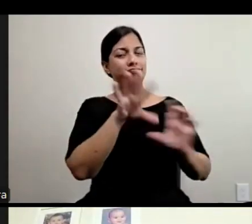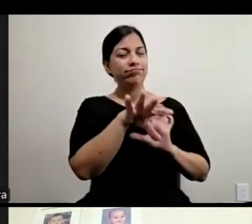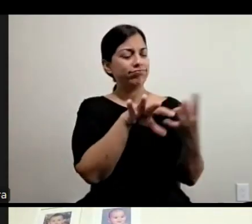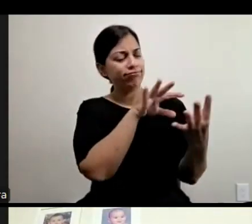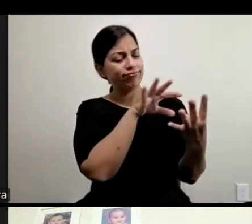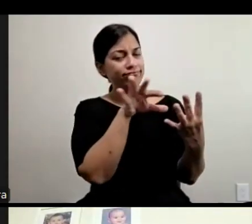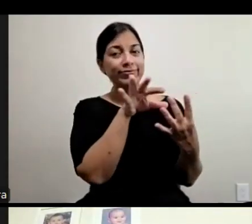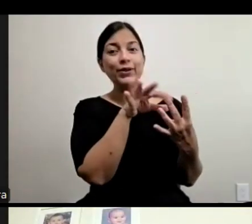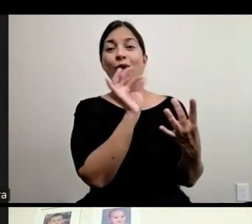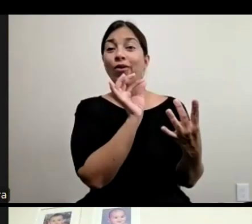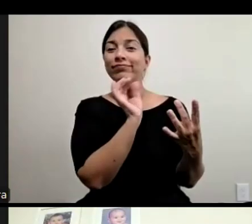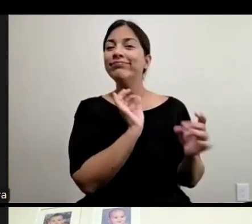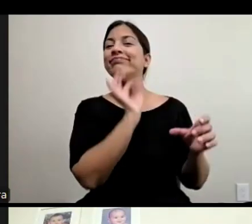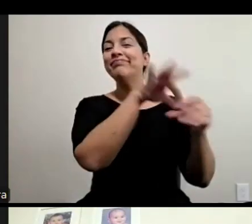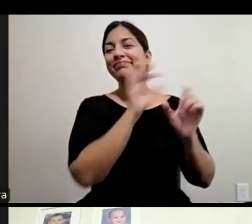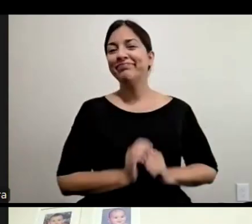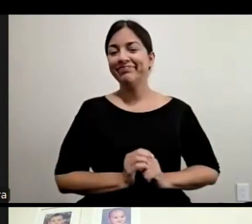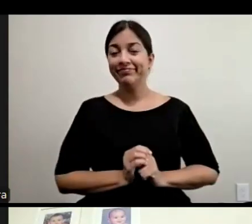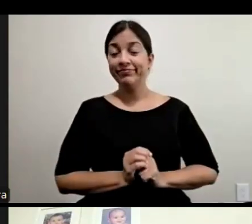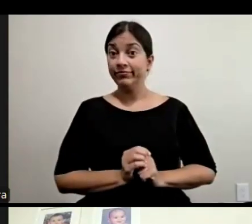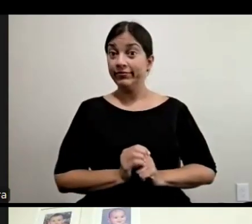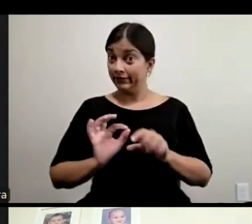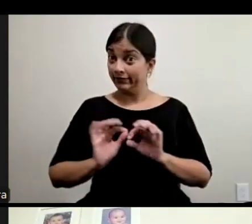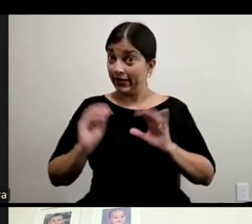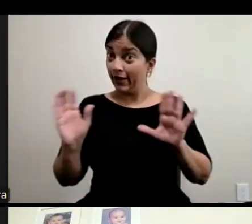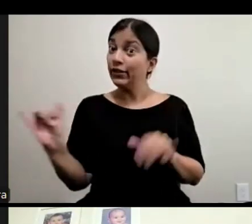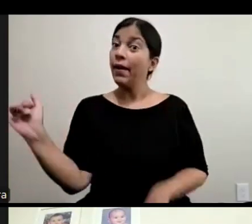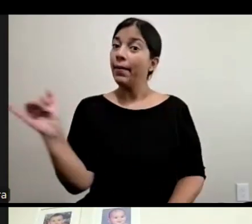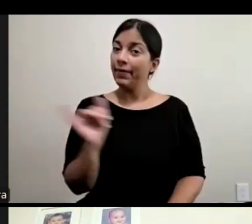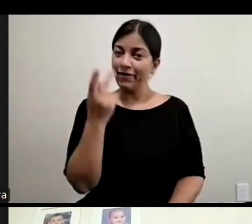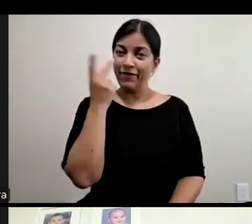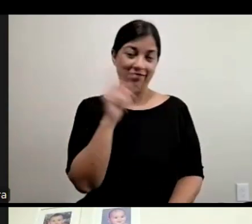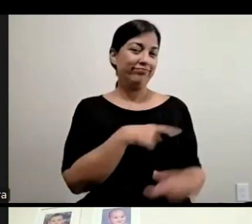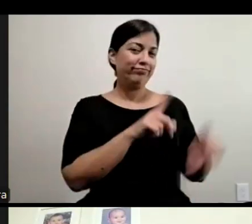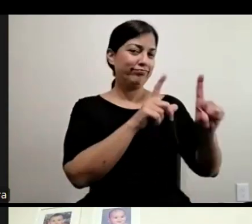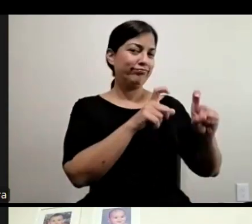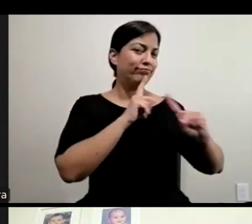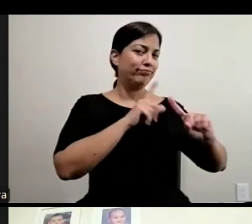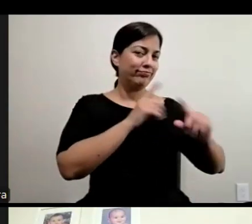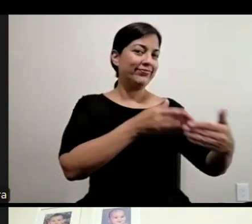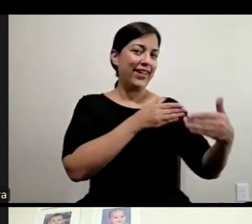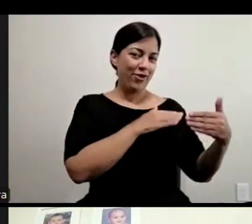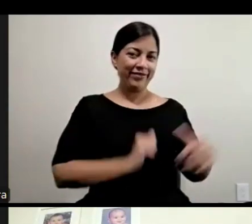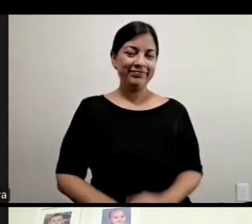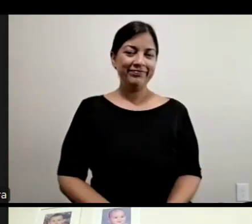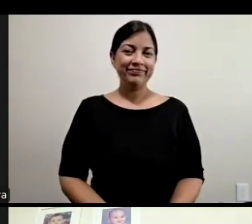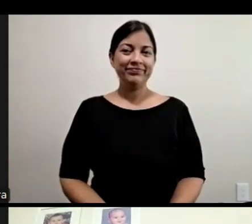la propia y emitir su voto. Y por supuesto ver también cómo se comportaron los resultados de las encuestas